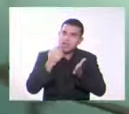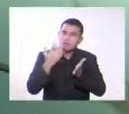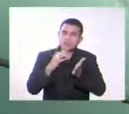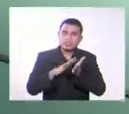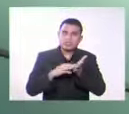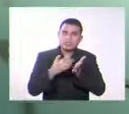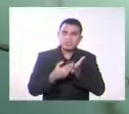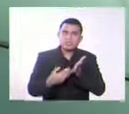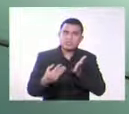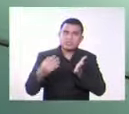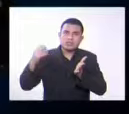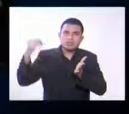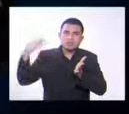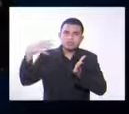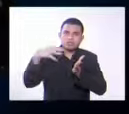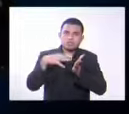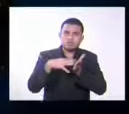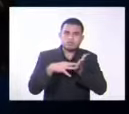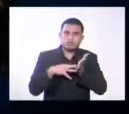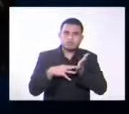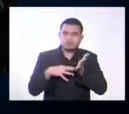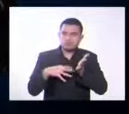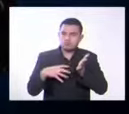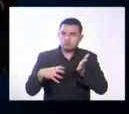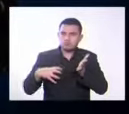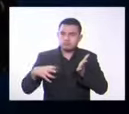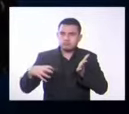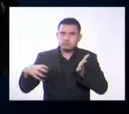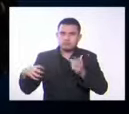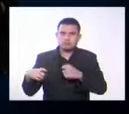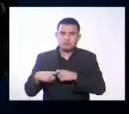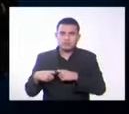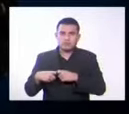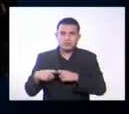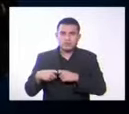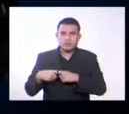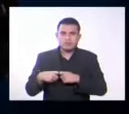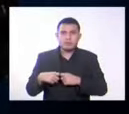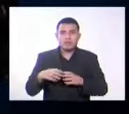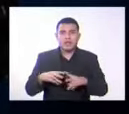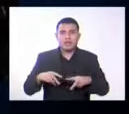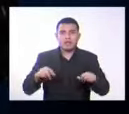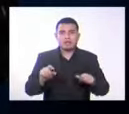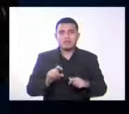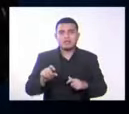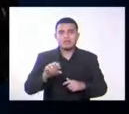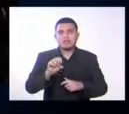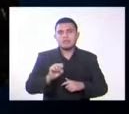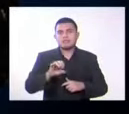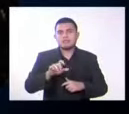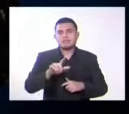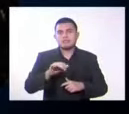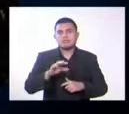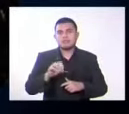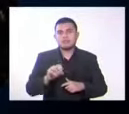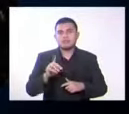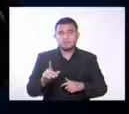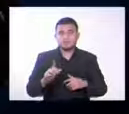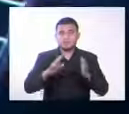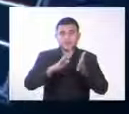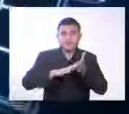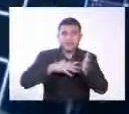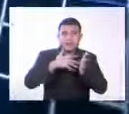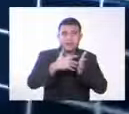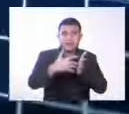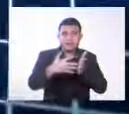solares, generalmente fabricadas de un material semiconductor extraído de la arena llamado silicio. Cada celda solar